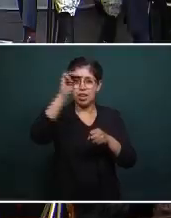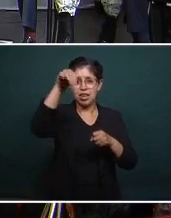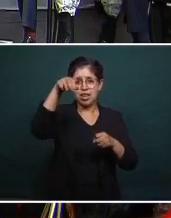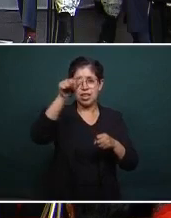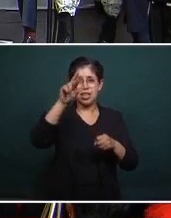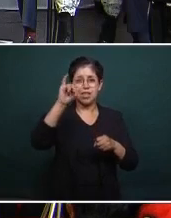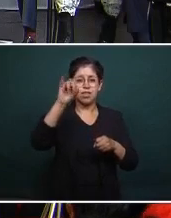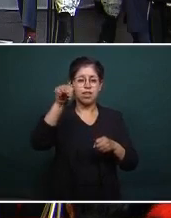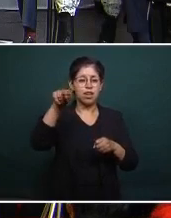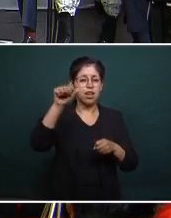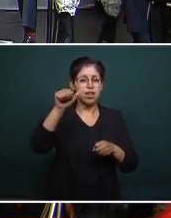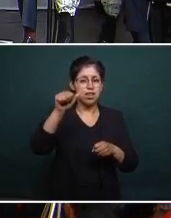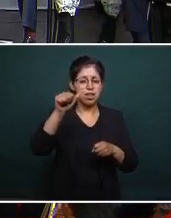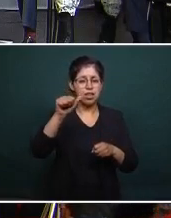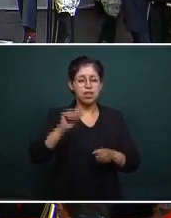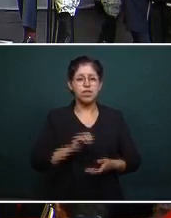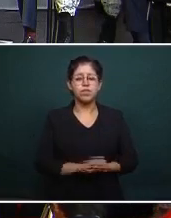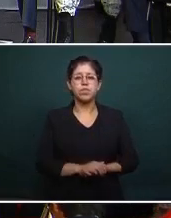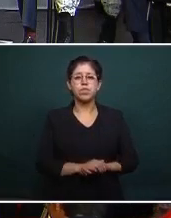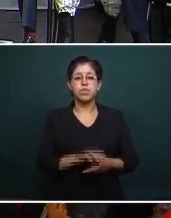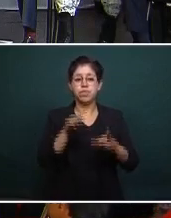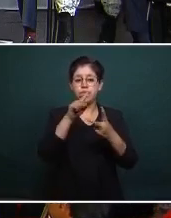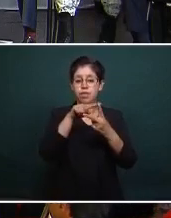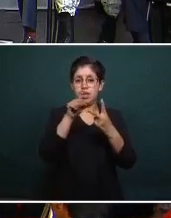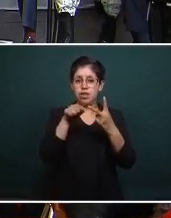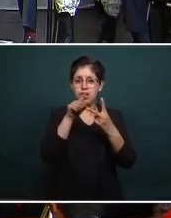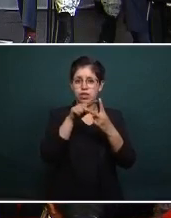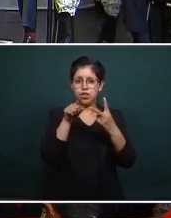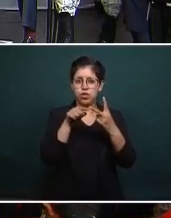Marina. Esto